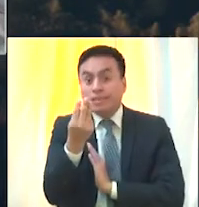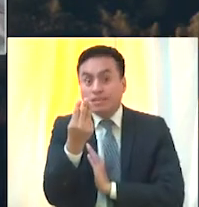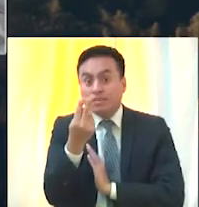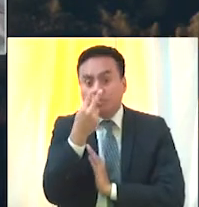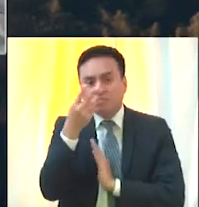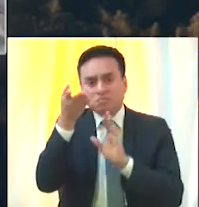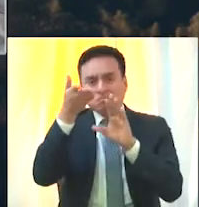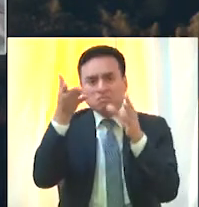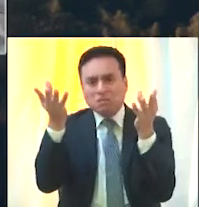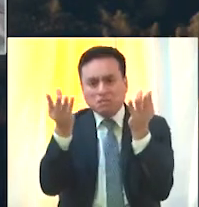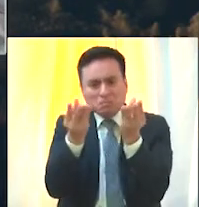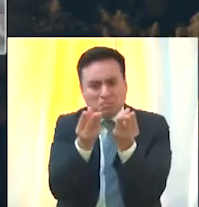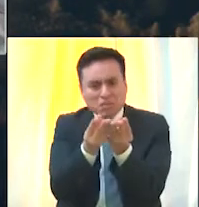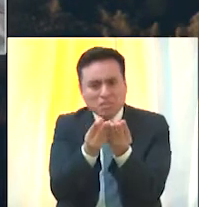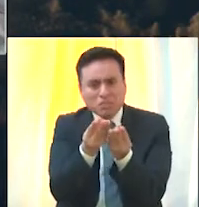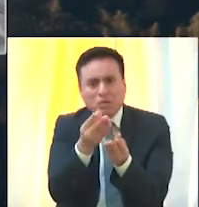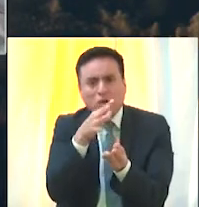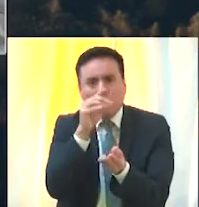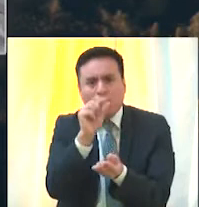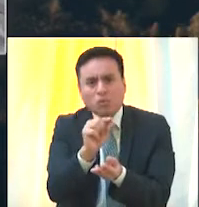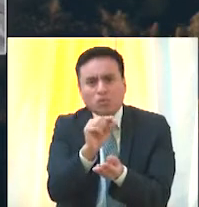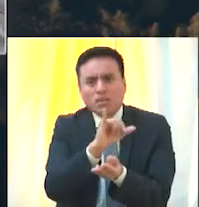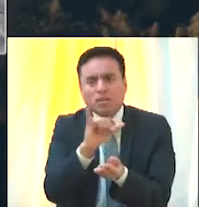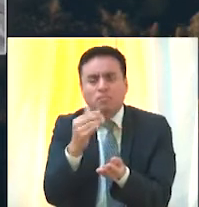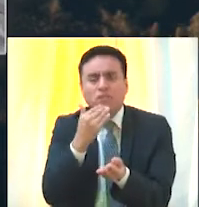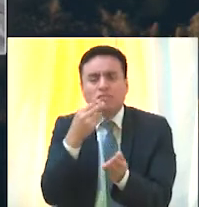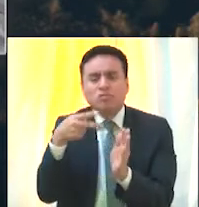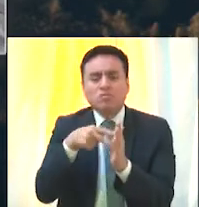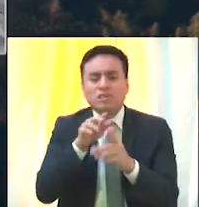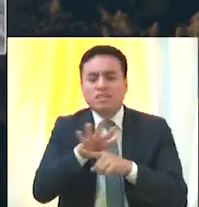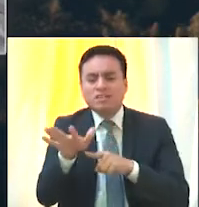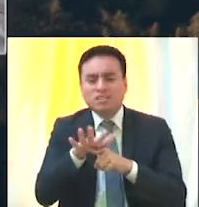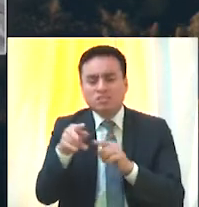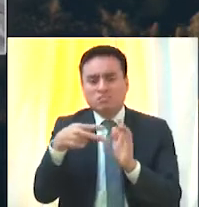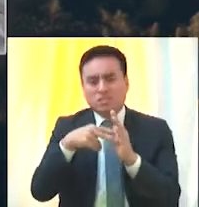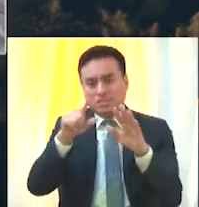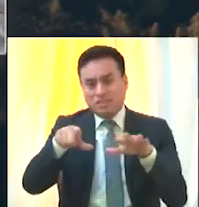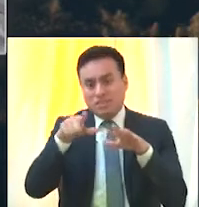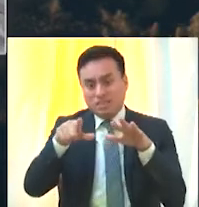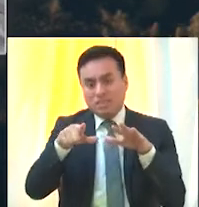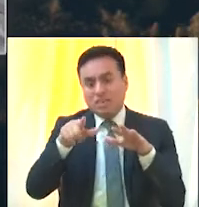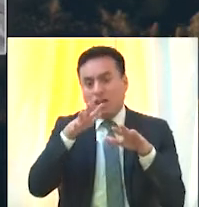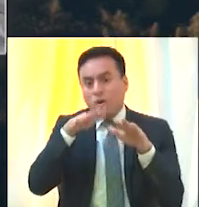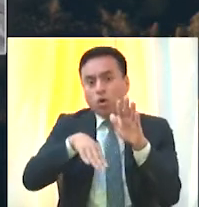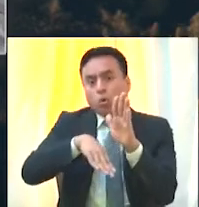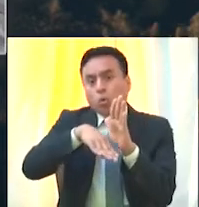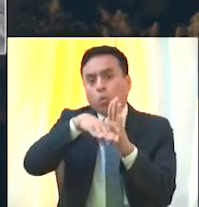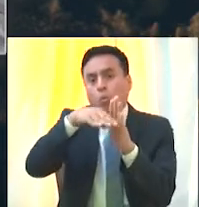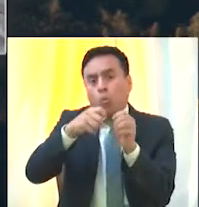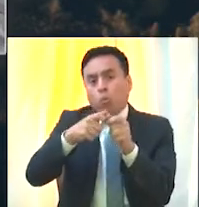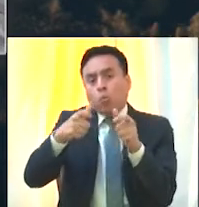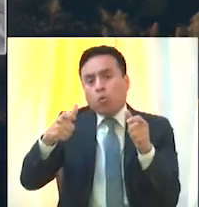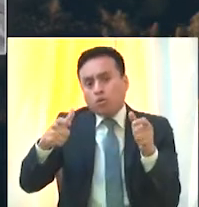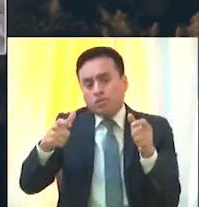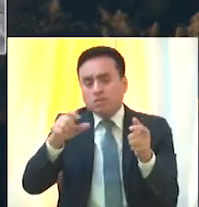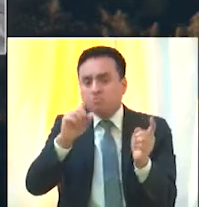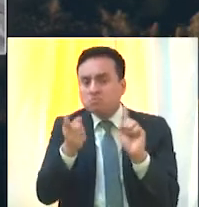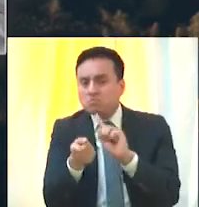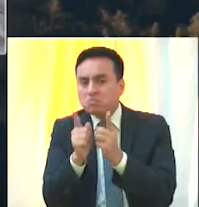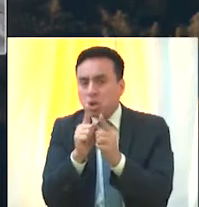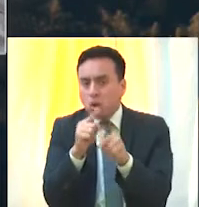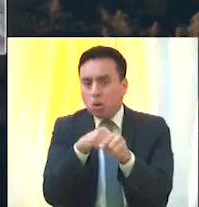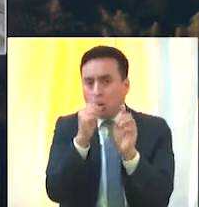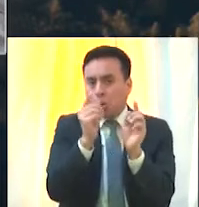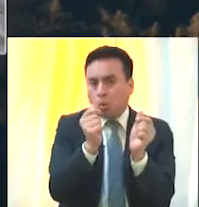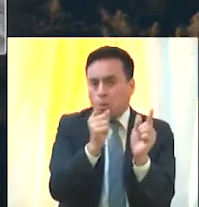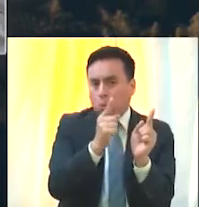relativamente vacío, y sabemos que recientemente con las lluvias que hubieron en el 2015 y el 2017, el embalse estaba nuevamente lleno. Esas variaciones muy cortas,